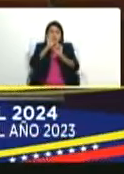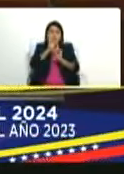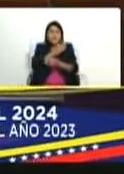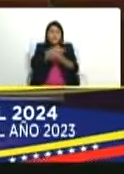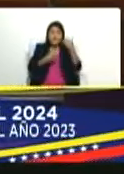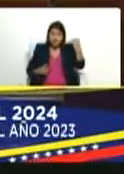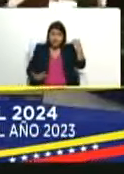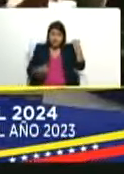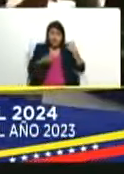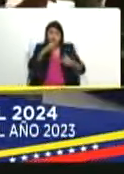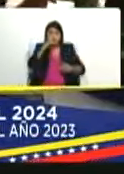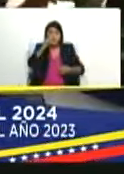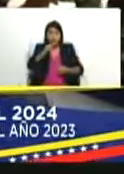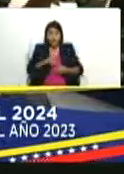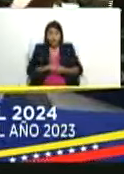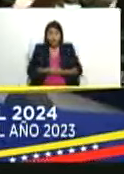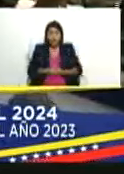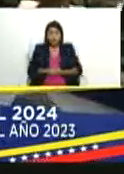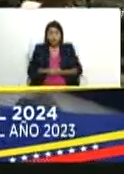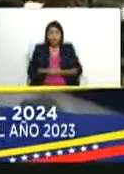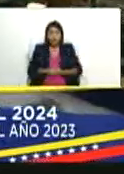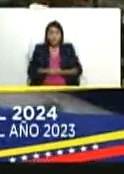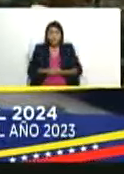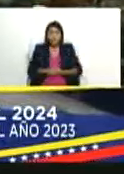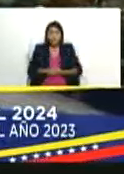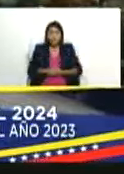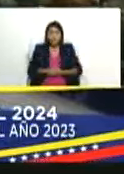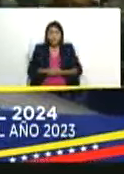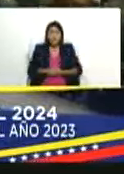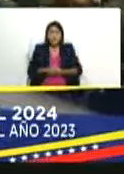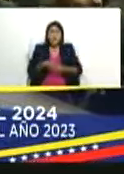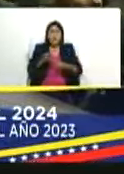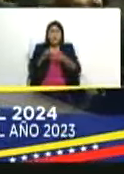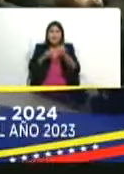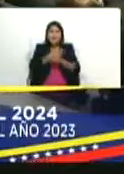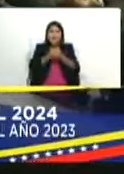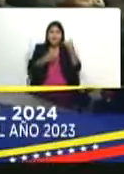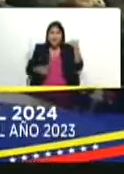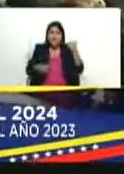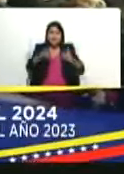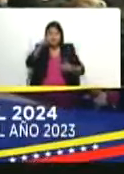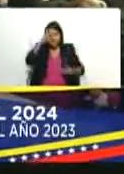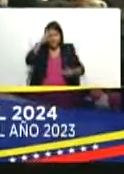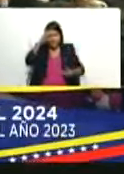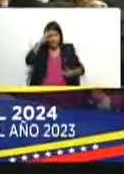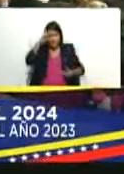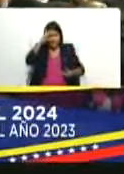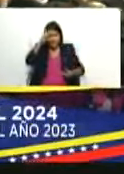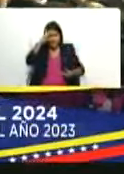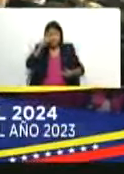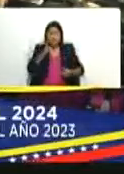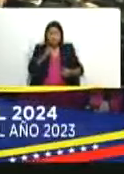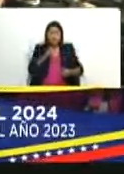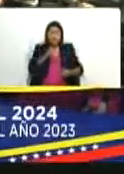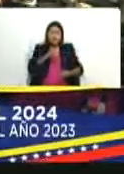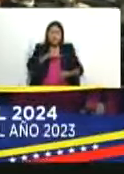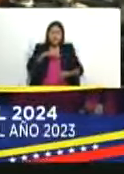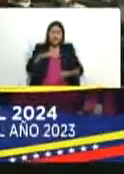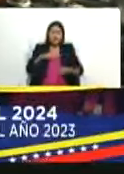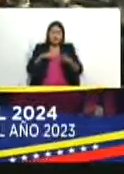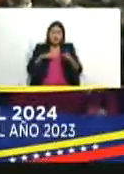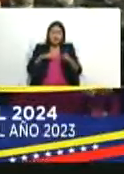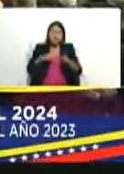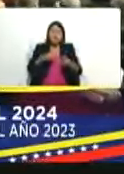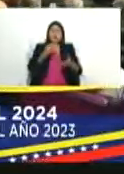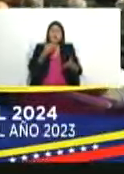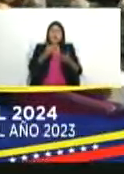nuestro presidente Nicolás Maduro, vicepresidenta Delcy Rodríguez y demás cuerpos que forman parte del Ejecutivo. Muchísimas gracias